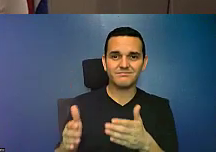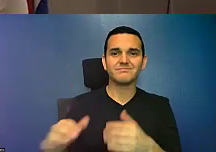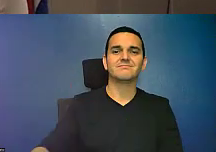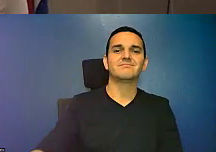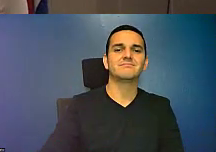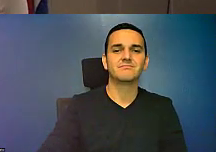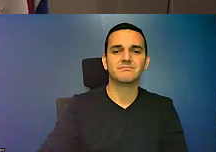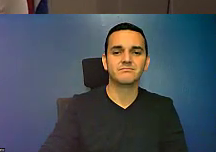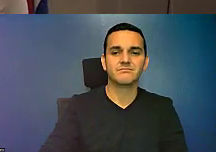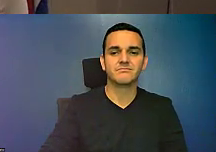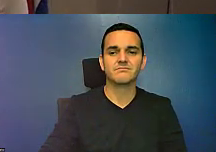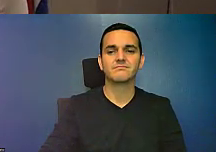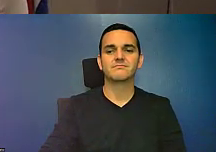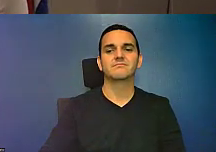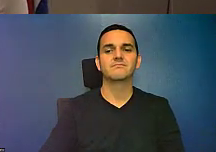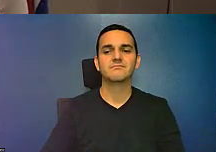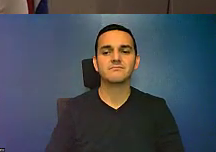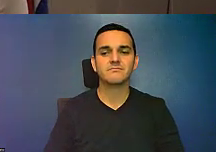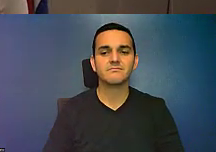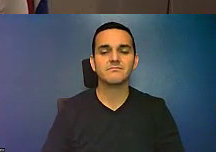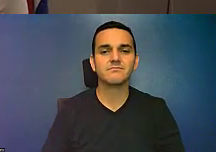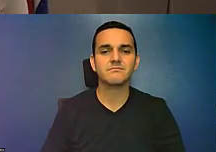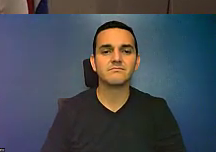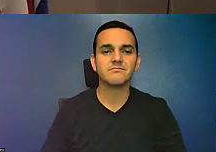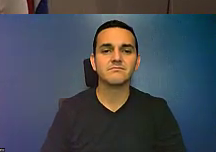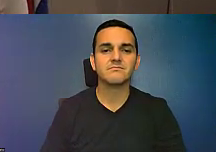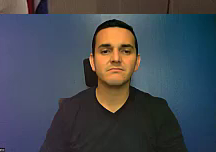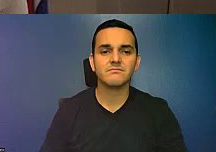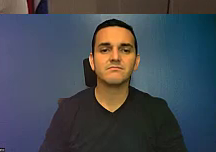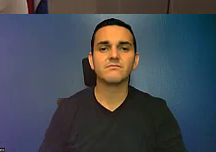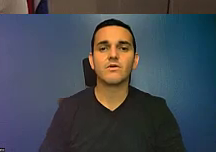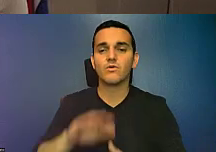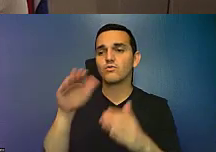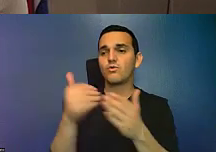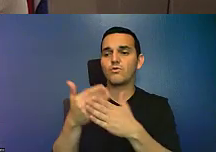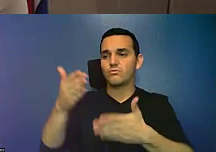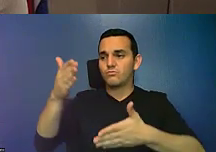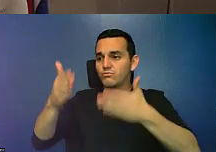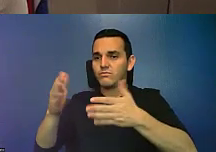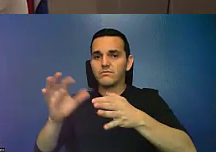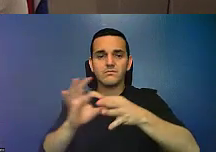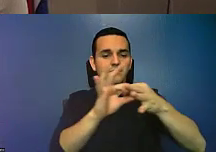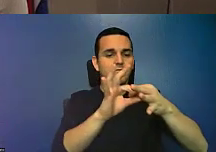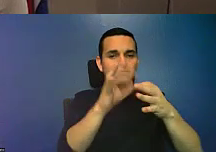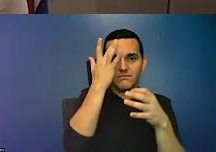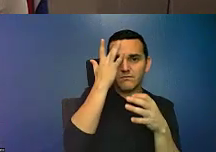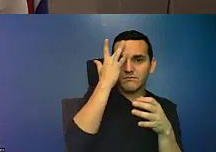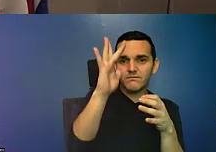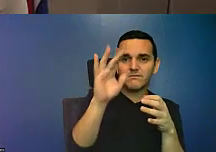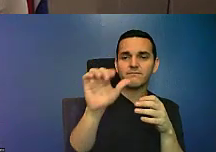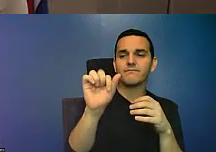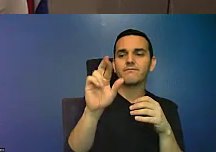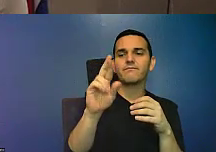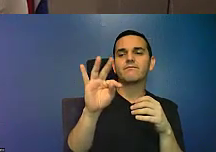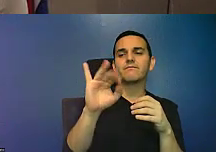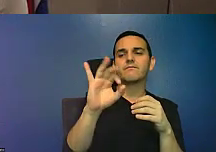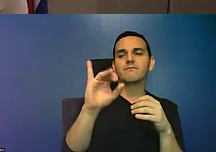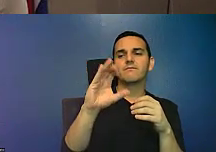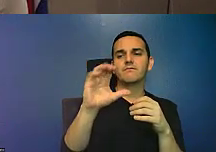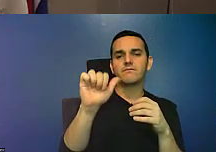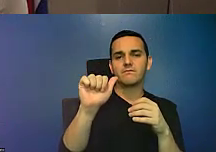Todo esto de robótica está asociado con inteligencia artificial, en medida en que vamos un poco más allá, por